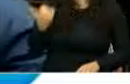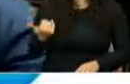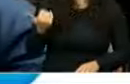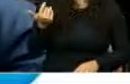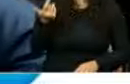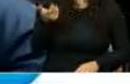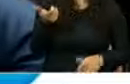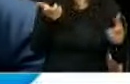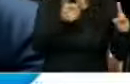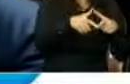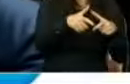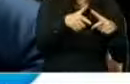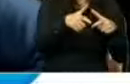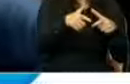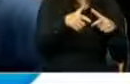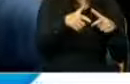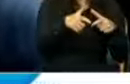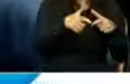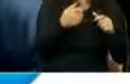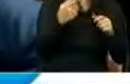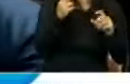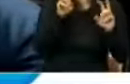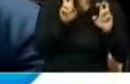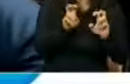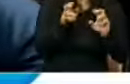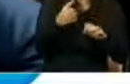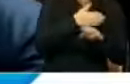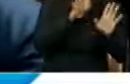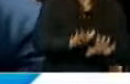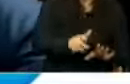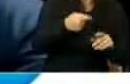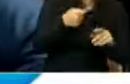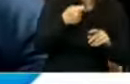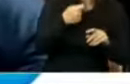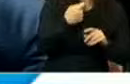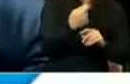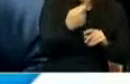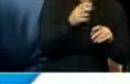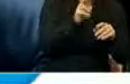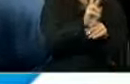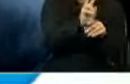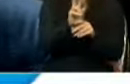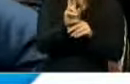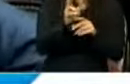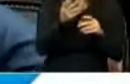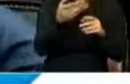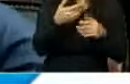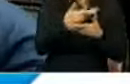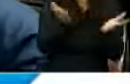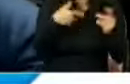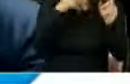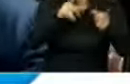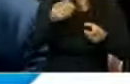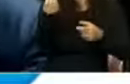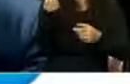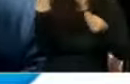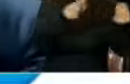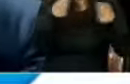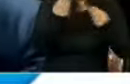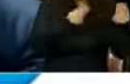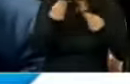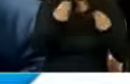Claudia, muchas de ustedes, muchas de las docentes que son jefas de hogar, además tampoco cubren sus necesidades